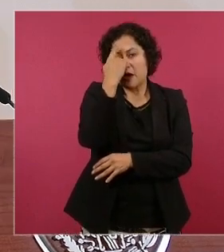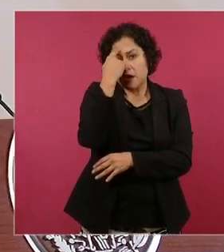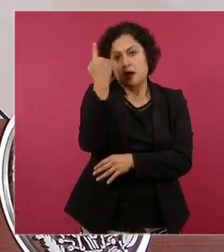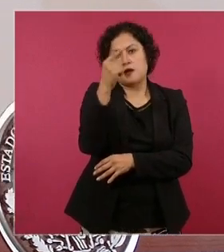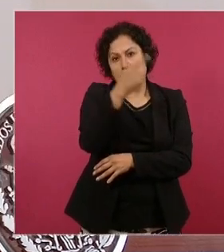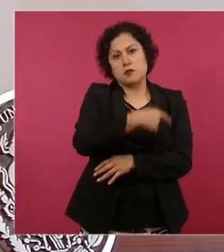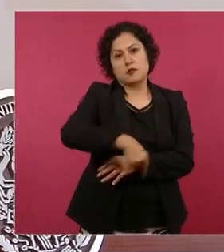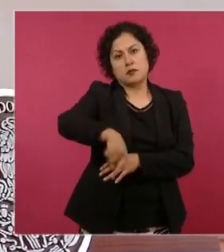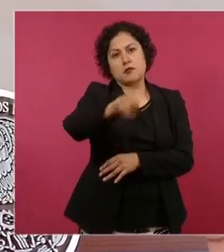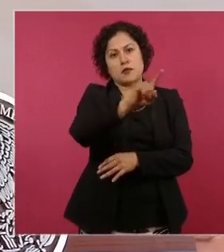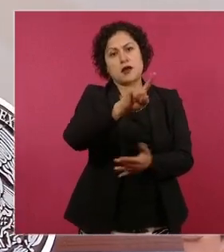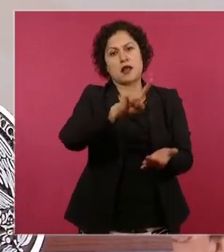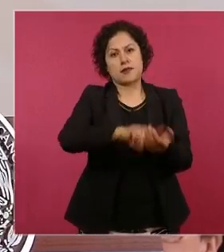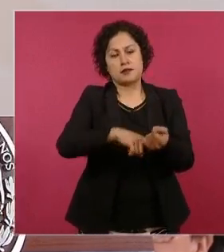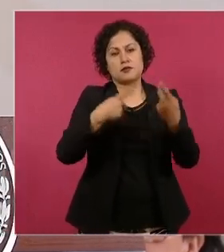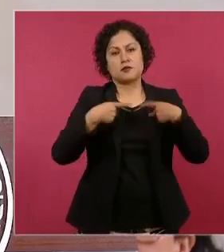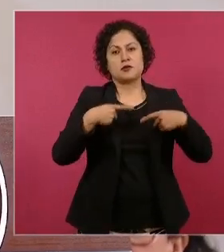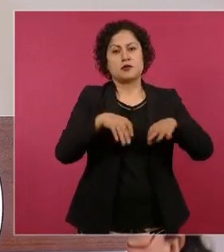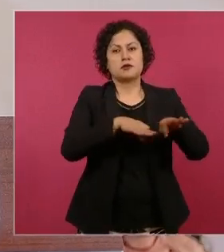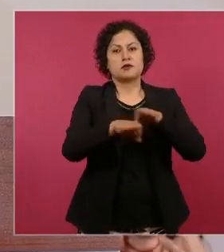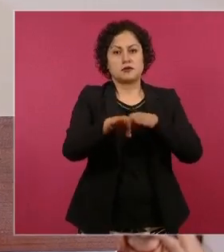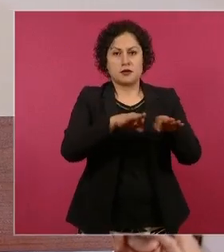integrantes de las Fuerzas Armadas,